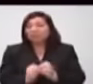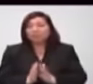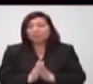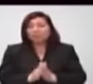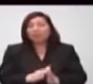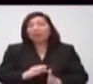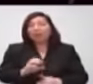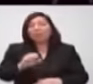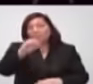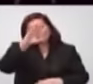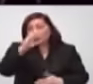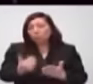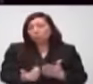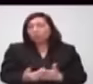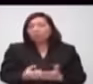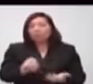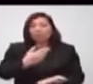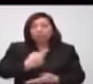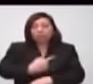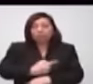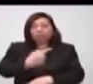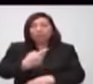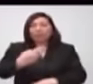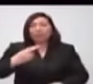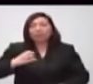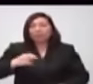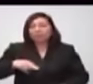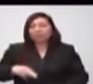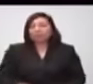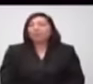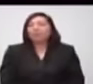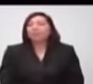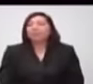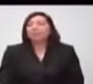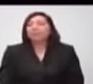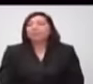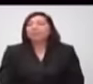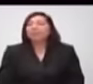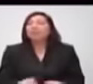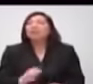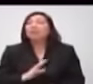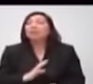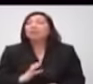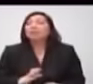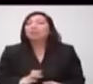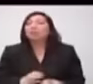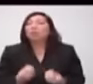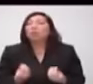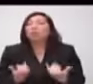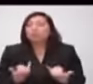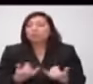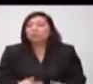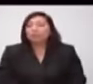Rosa, es el nuevo peaje, el Puente Chillón, y deseamos saber realmente el estado y la situación